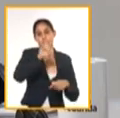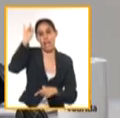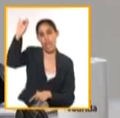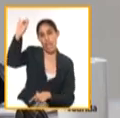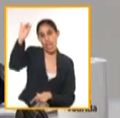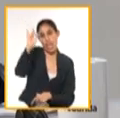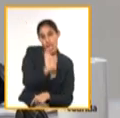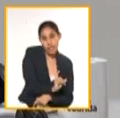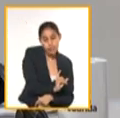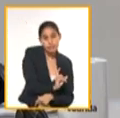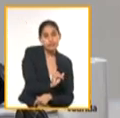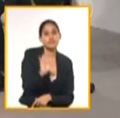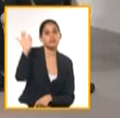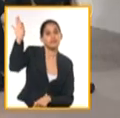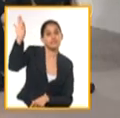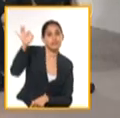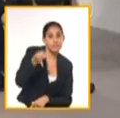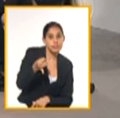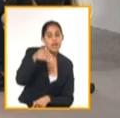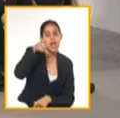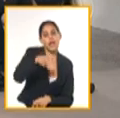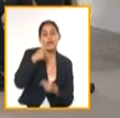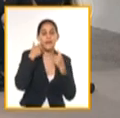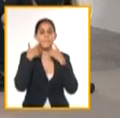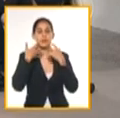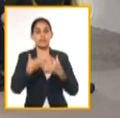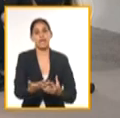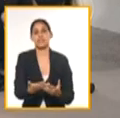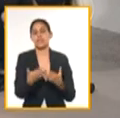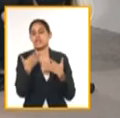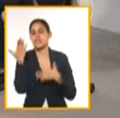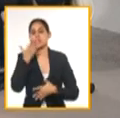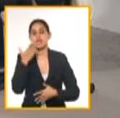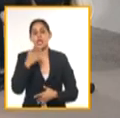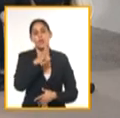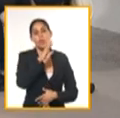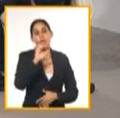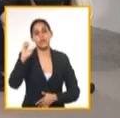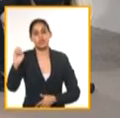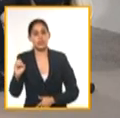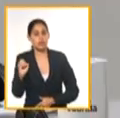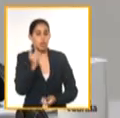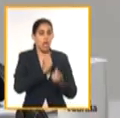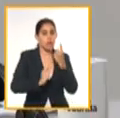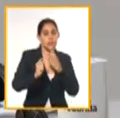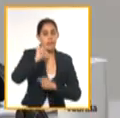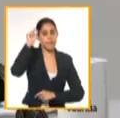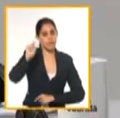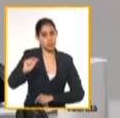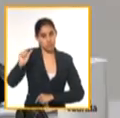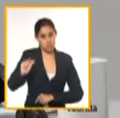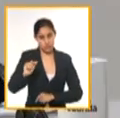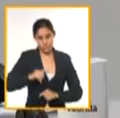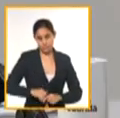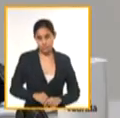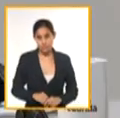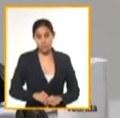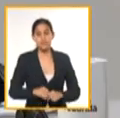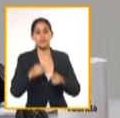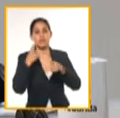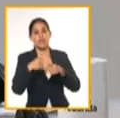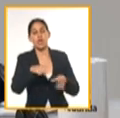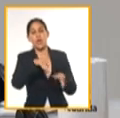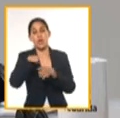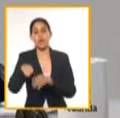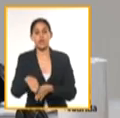material audiovisual, se beneficia alrededor de 400.000 habitantes. Ya ahí hay una soberanía energética que